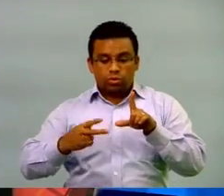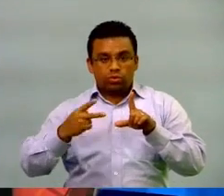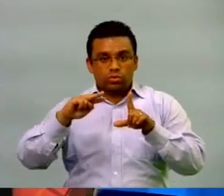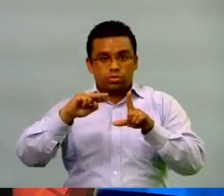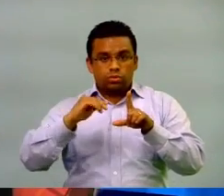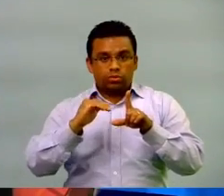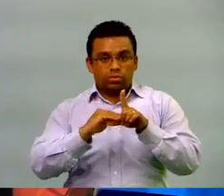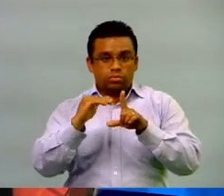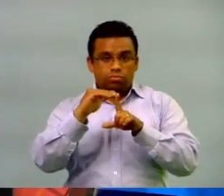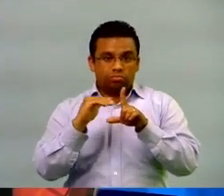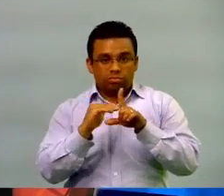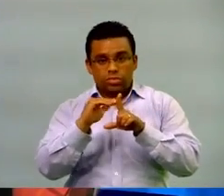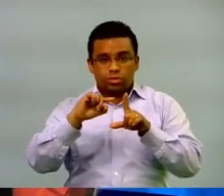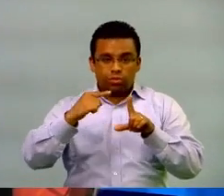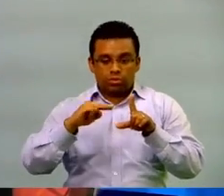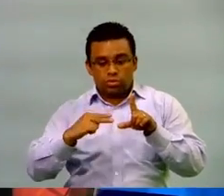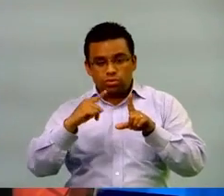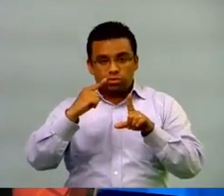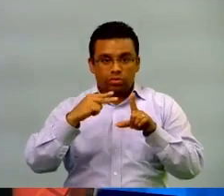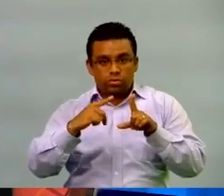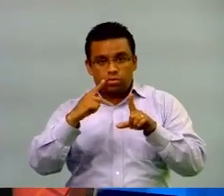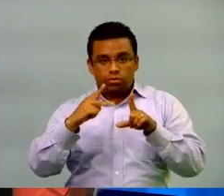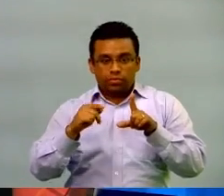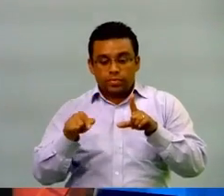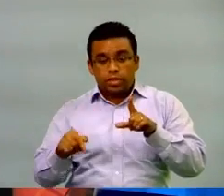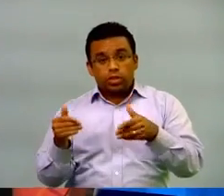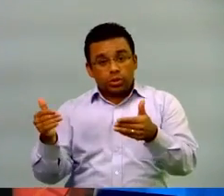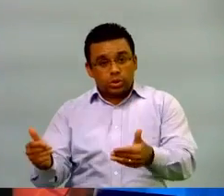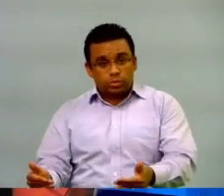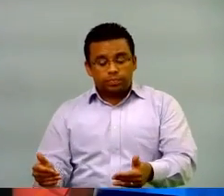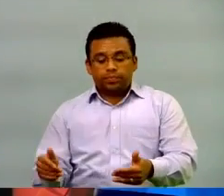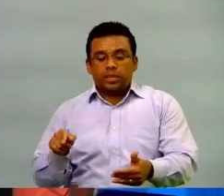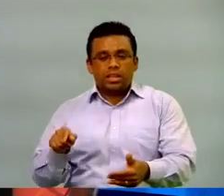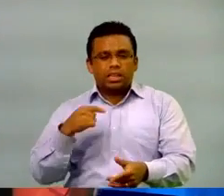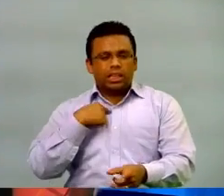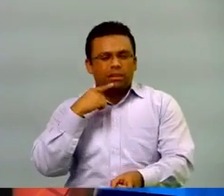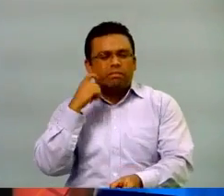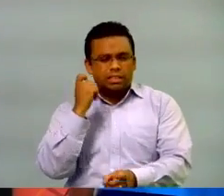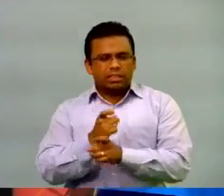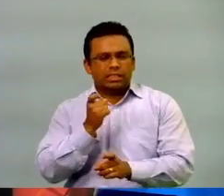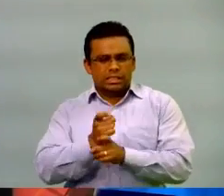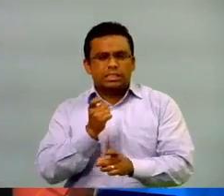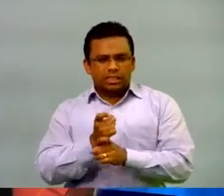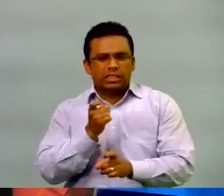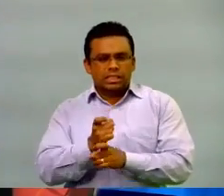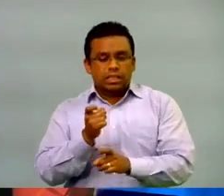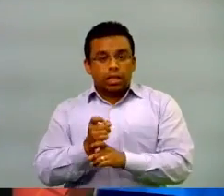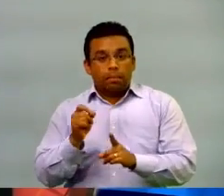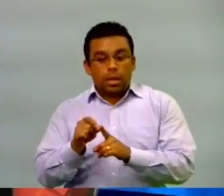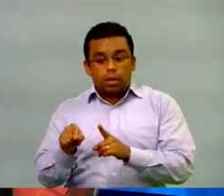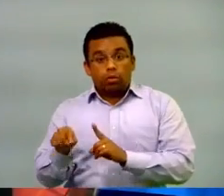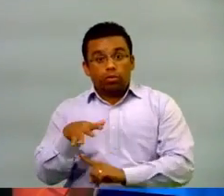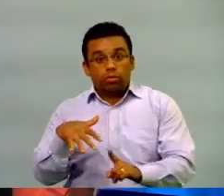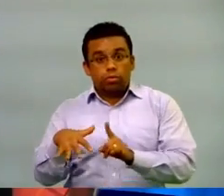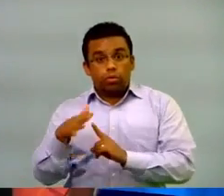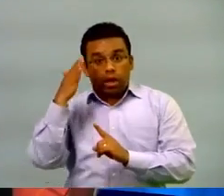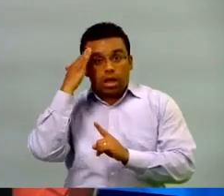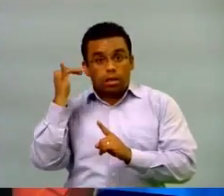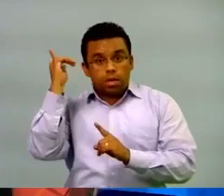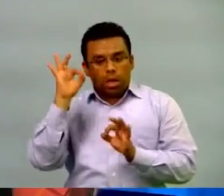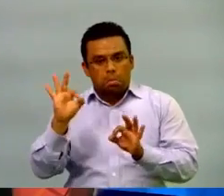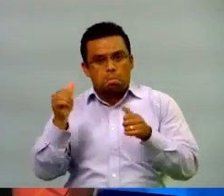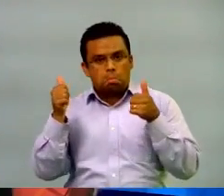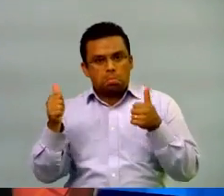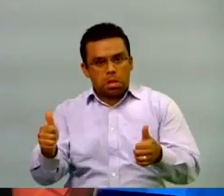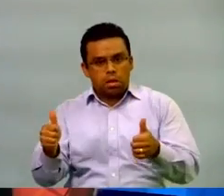son de estratos con muchas dificultades, perdón, y allí hemos podido lograr mejorar la parte académica, la parte